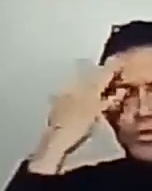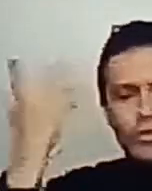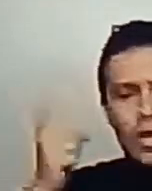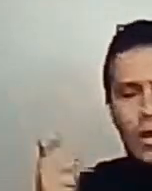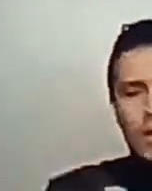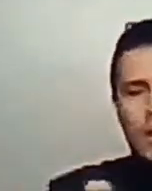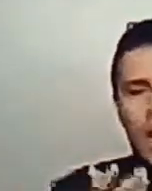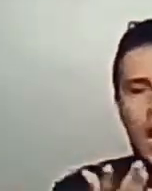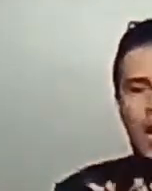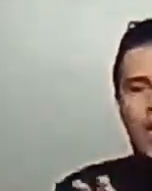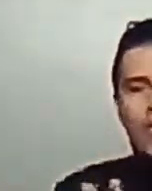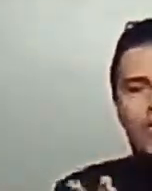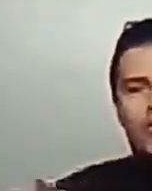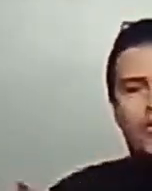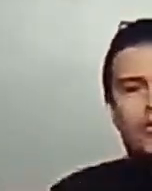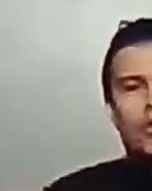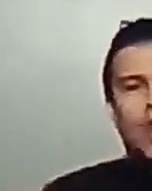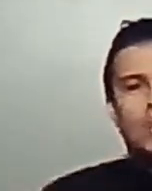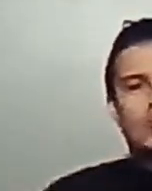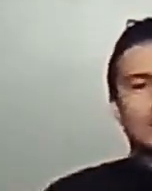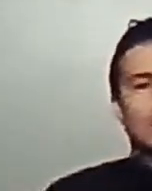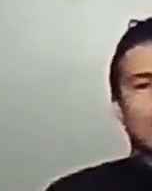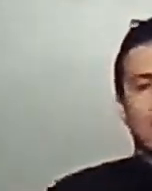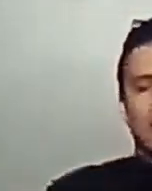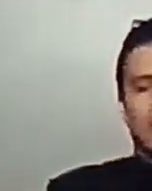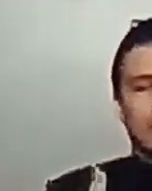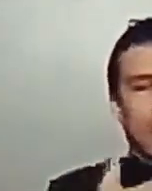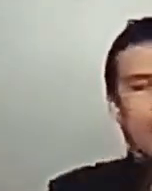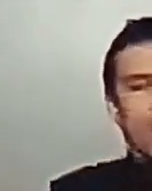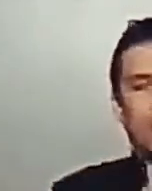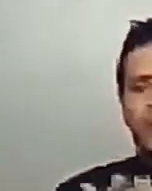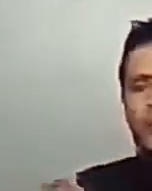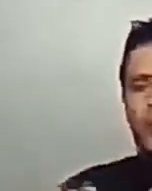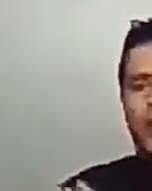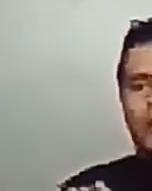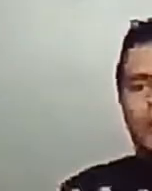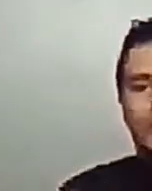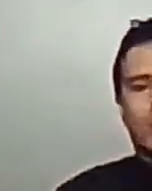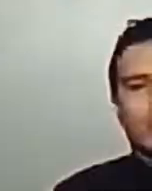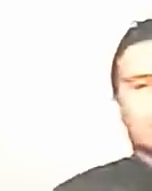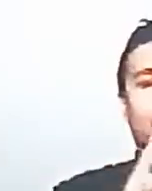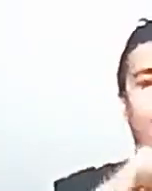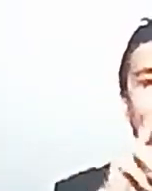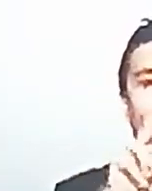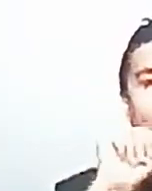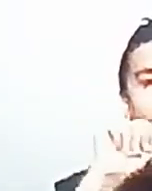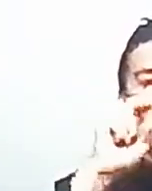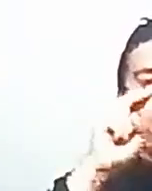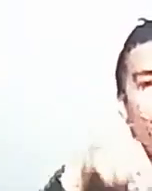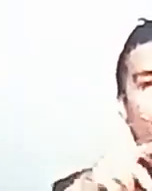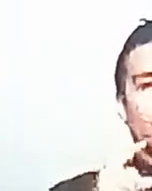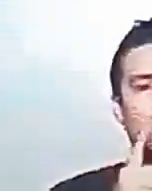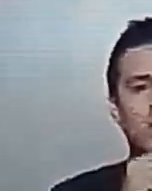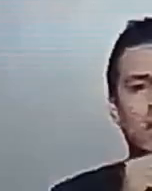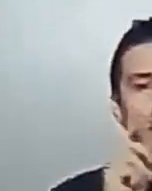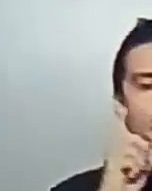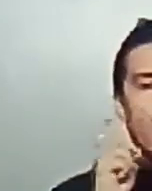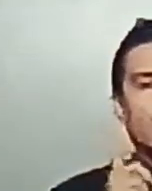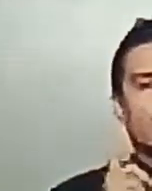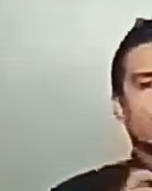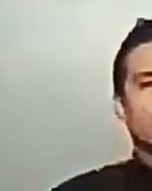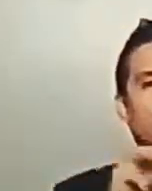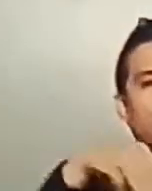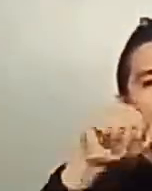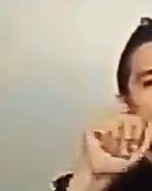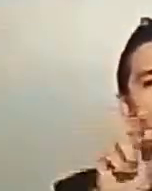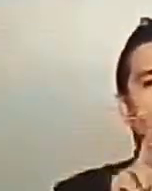Esto es lo que debe cambiar y por supuesto lo haremos como el cambio que todos queremos. Gracias, doctora. Con el tiempo parábamos.